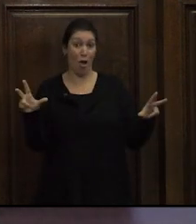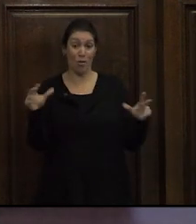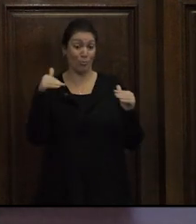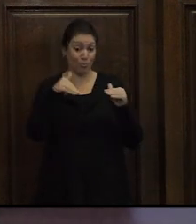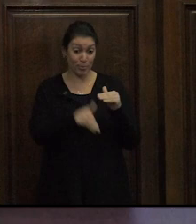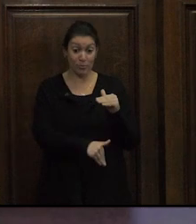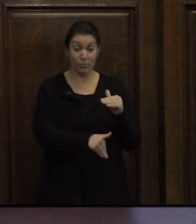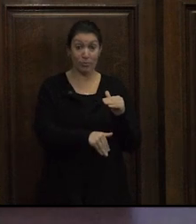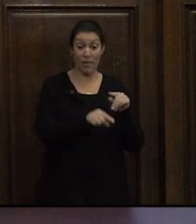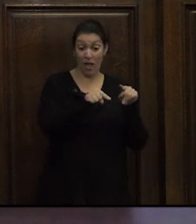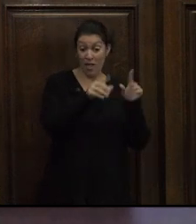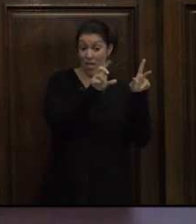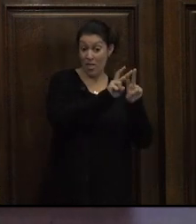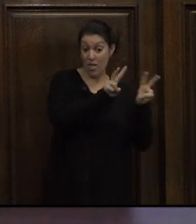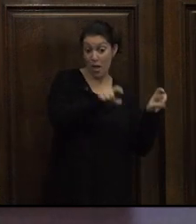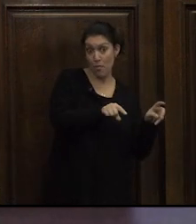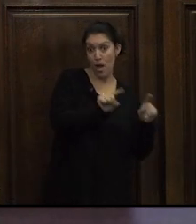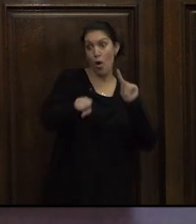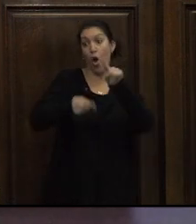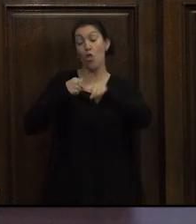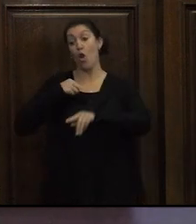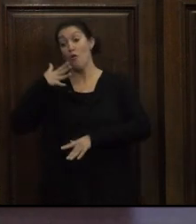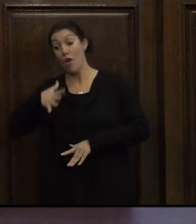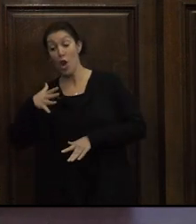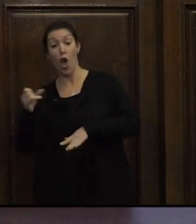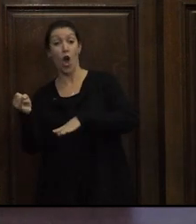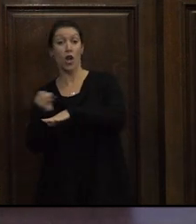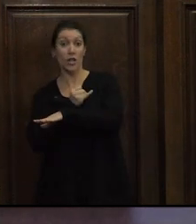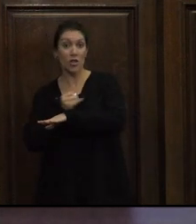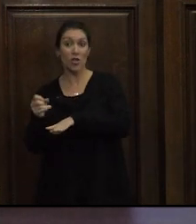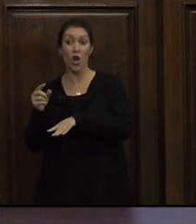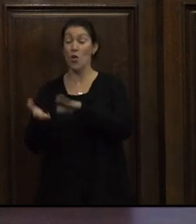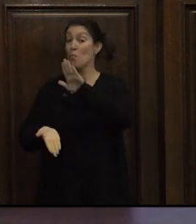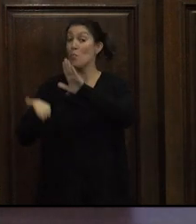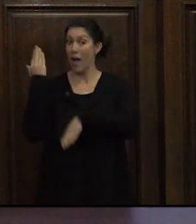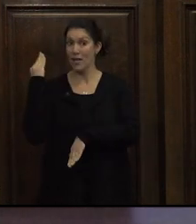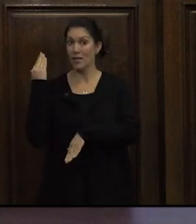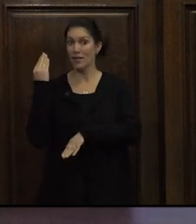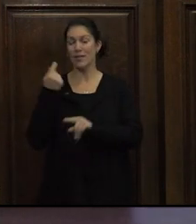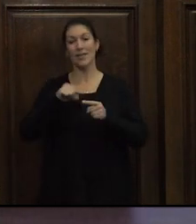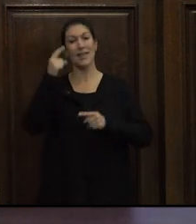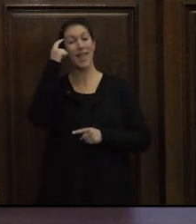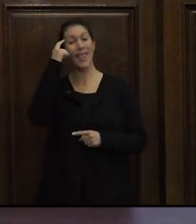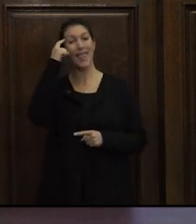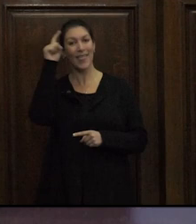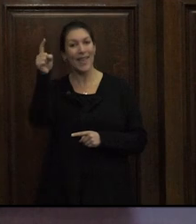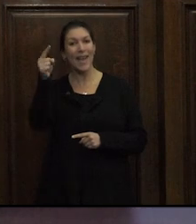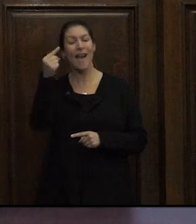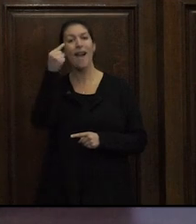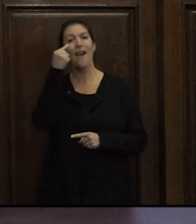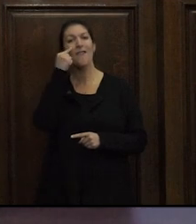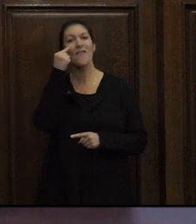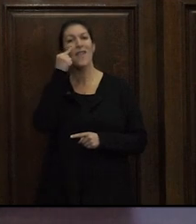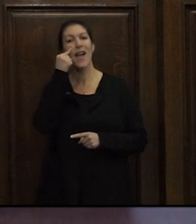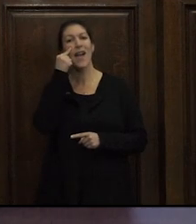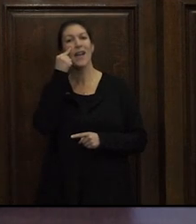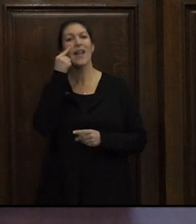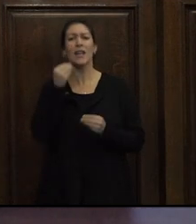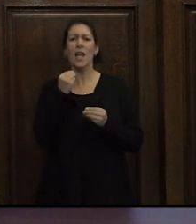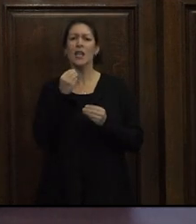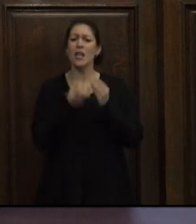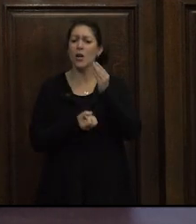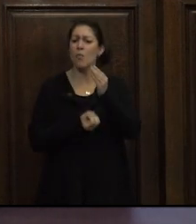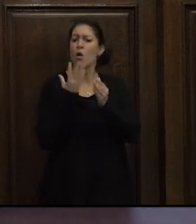es infértil para otras cosas, ¿no? Para otros valores, para otras instituciones. Y entonces la idea es tratar de entender qué es lo